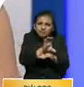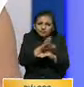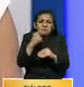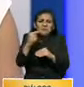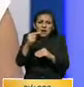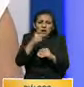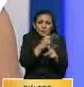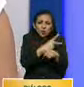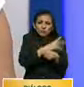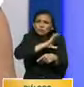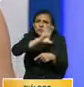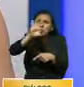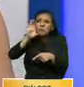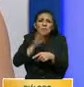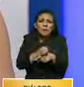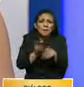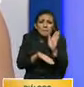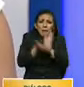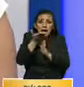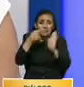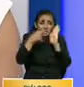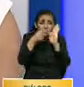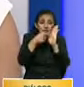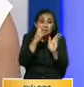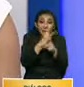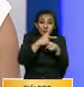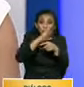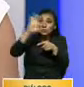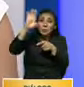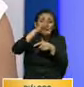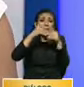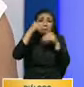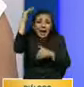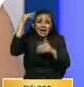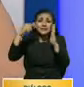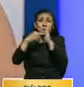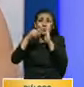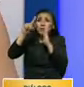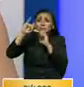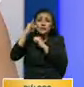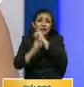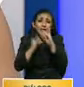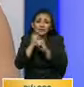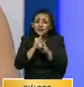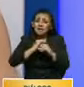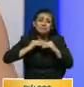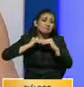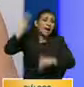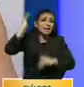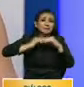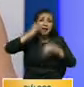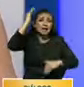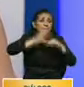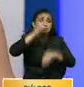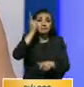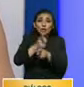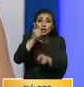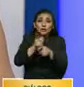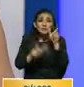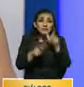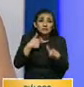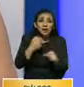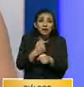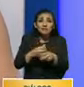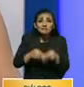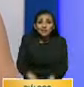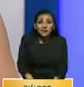las importaciones, elevaron las salvaguardias, también los aranceles. Por eso la gente perdió su